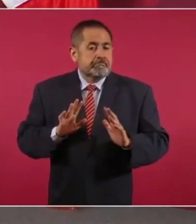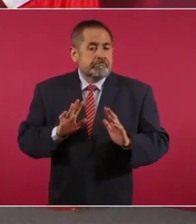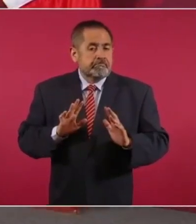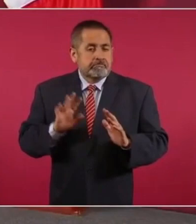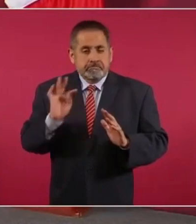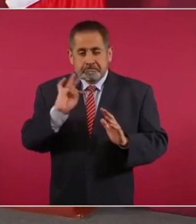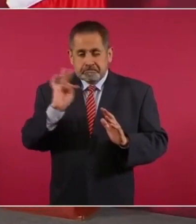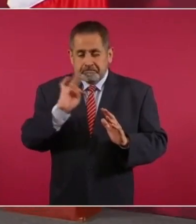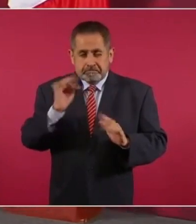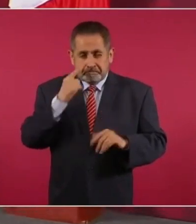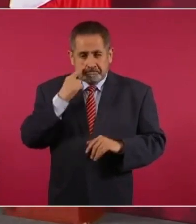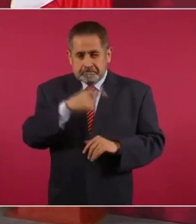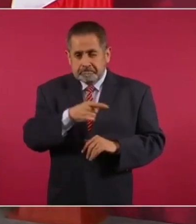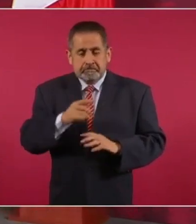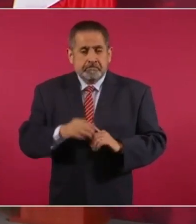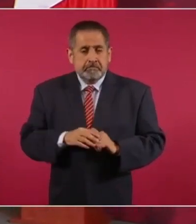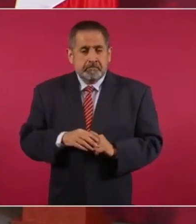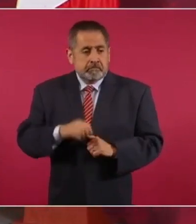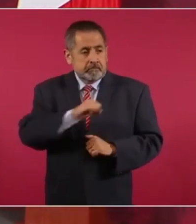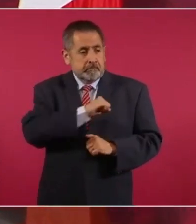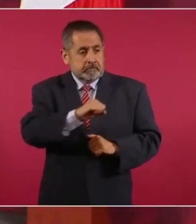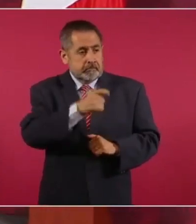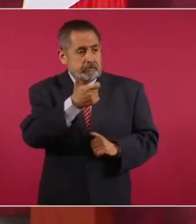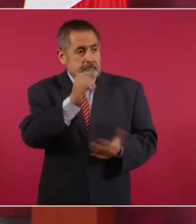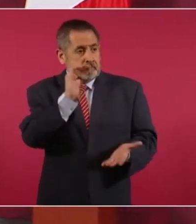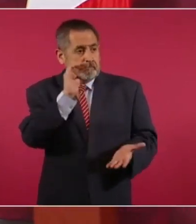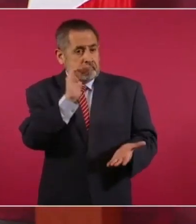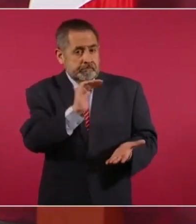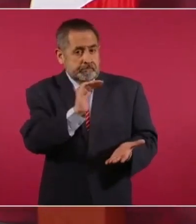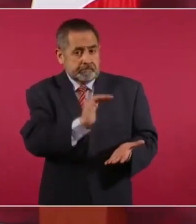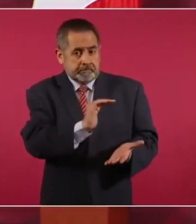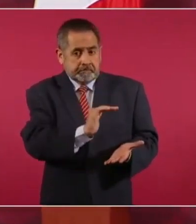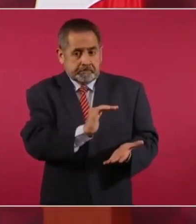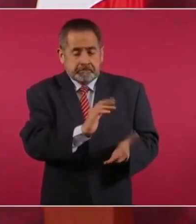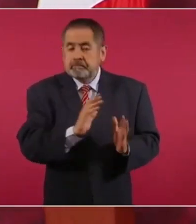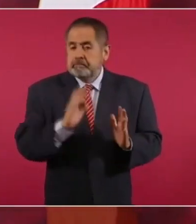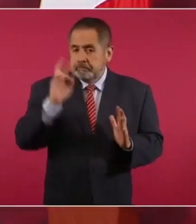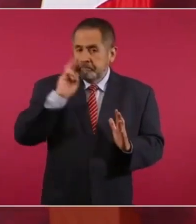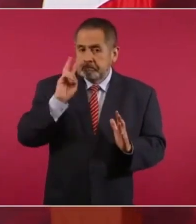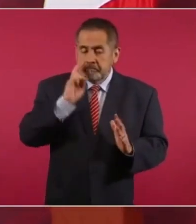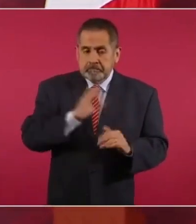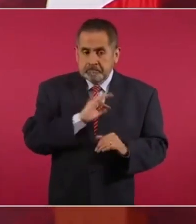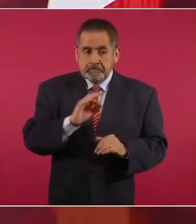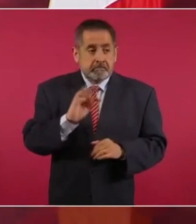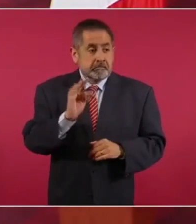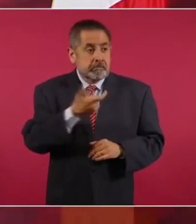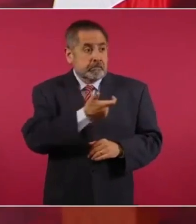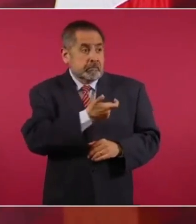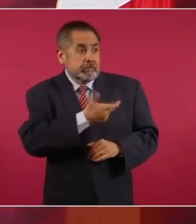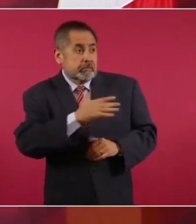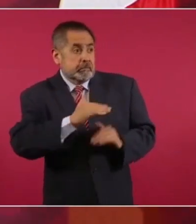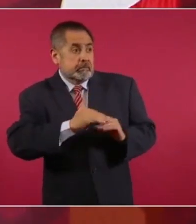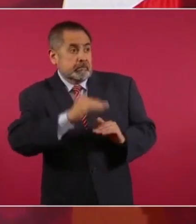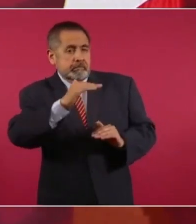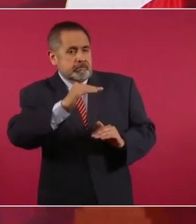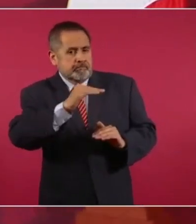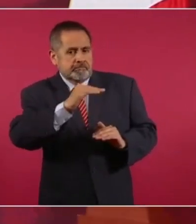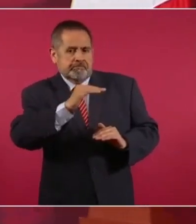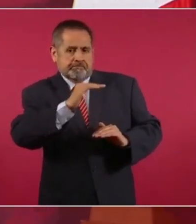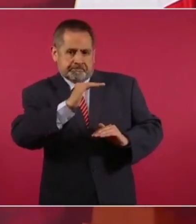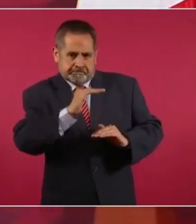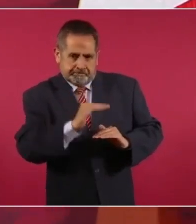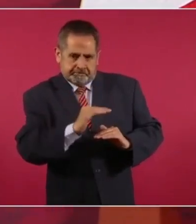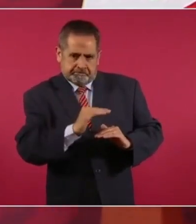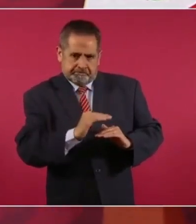bajar la inflación, si hay una tendencia a la baja,